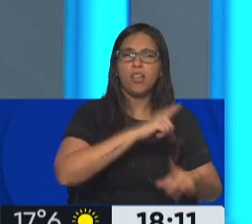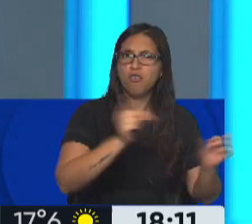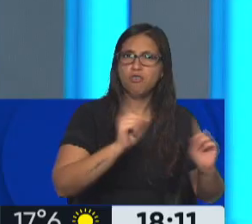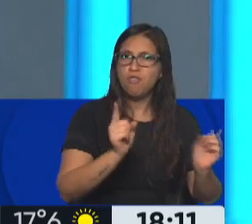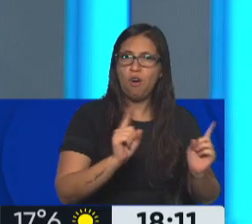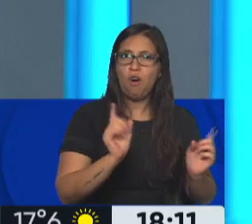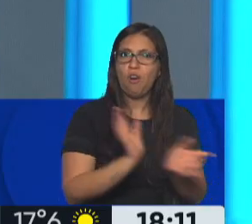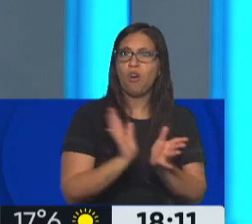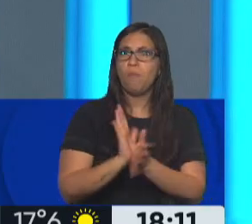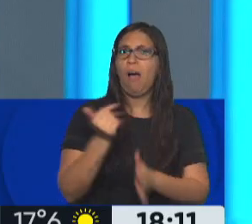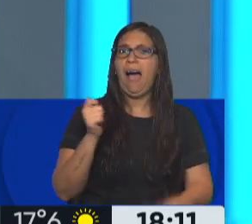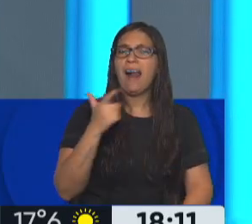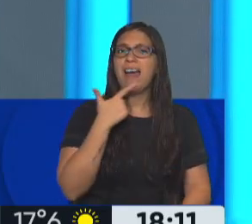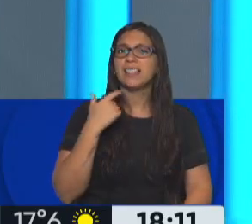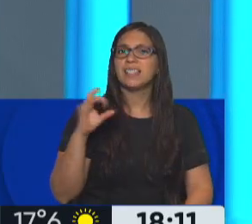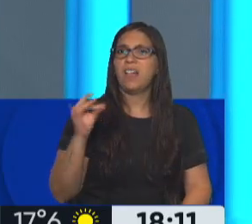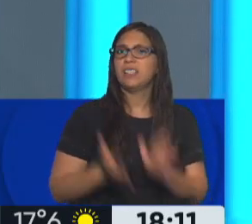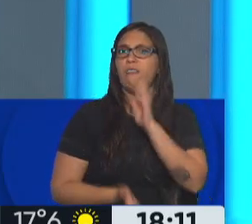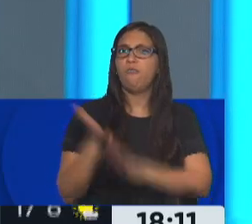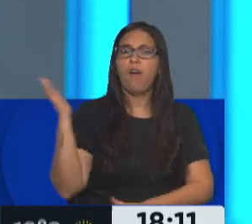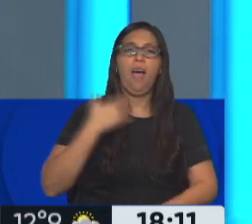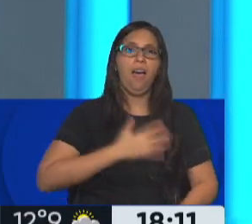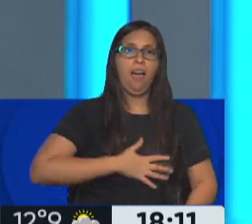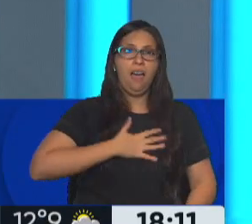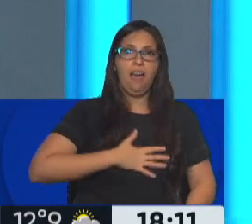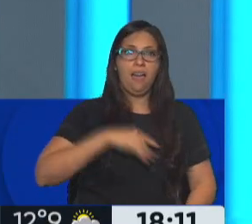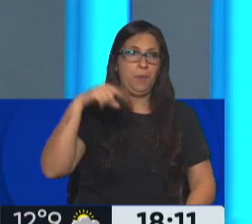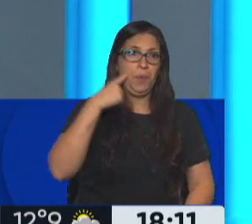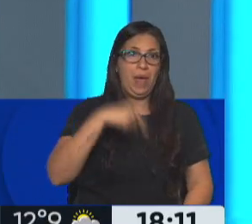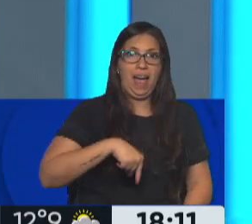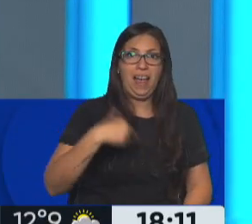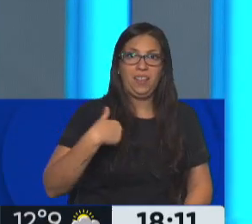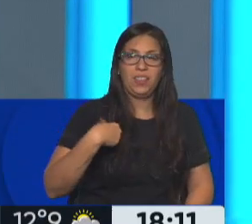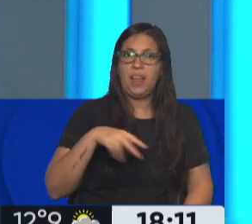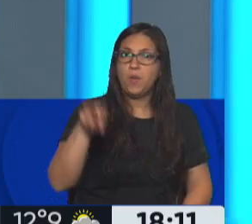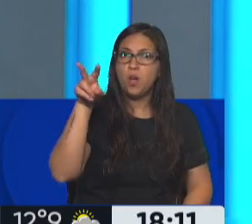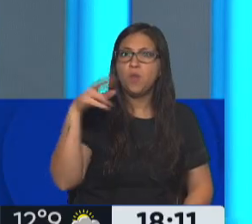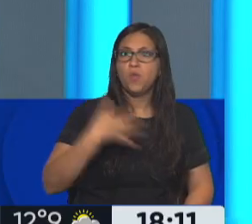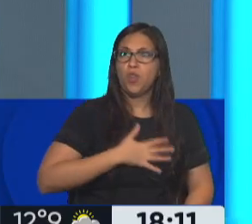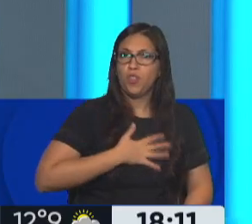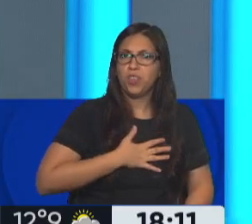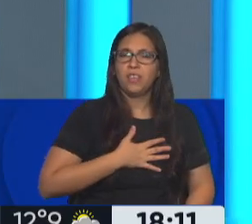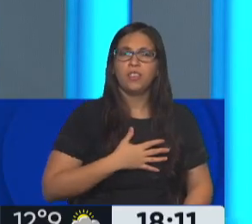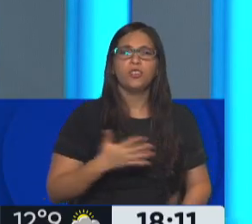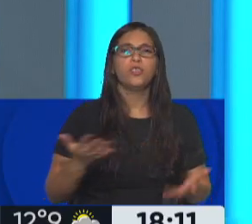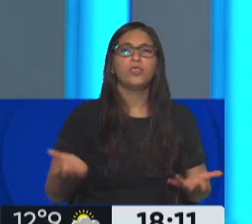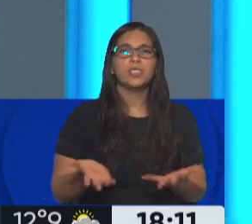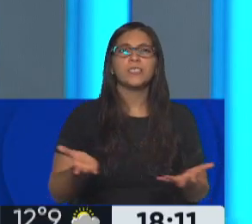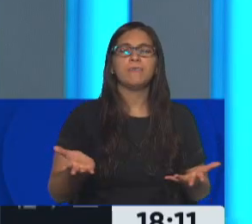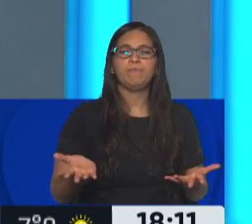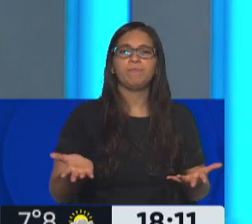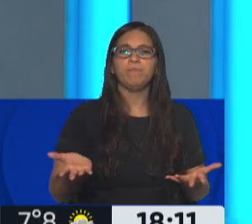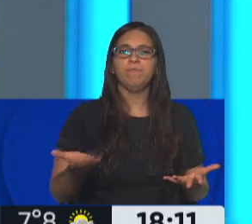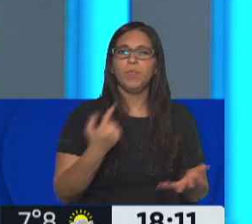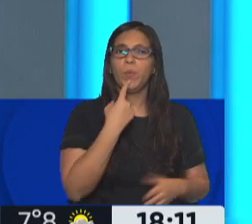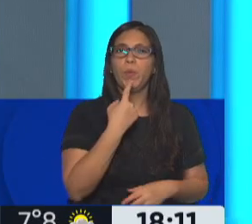haya ido Bashar al-Assad, ¿no? Y pensaba un poco esto, ¿qué mirar o qué considerás en dónde hay que poner el foco? Yo lo ponía un poco en base a esta